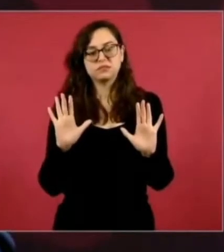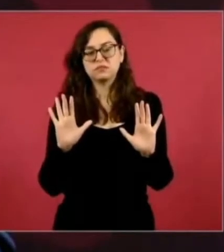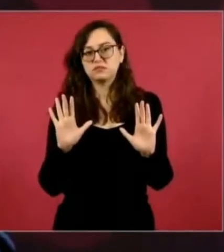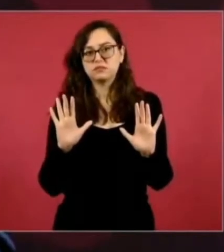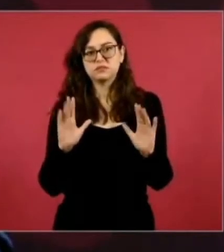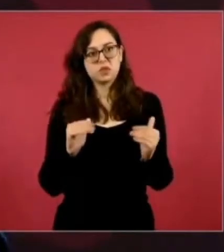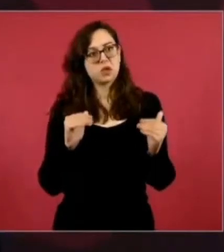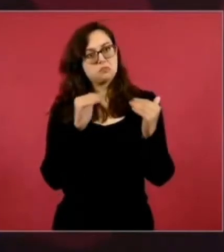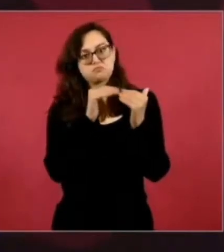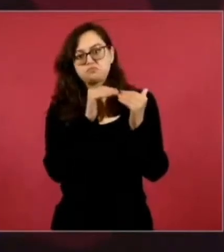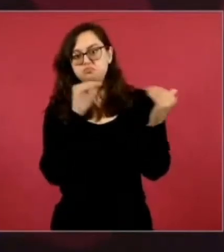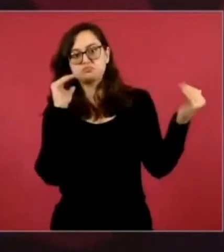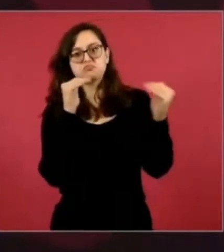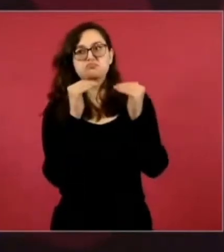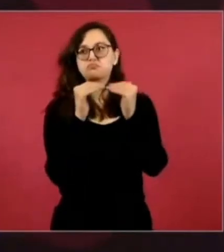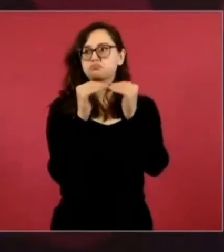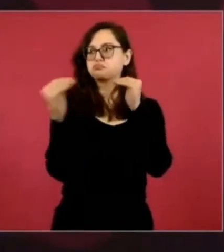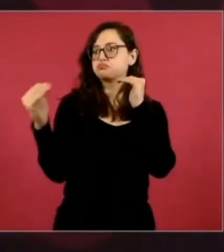respetuosos